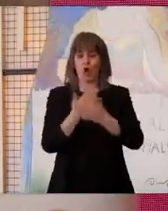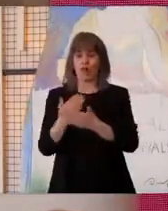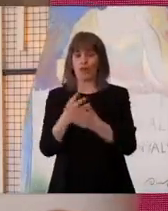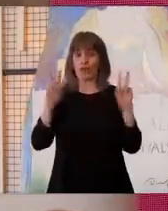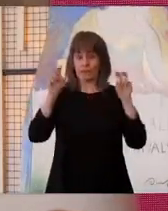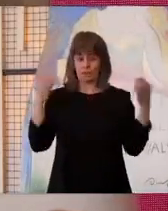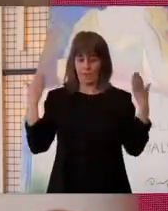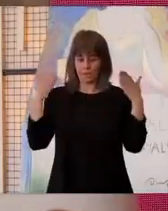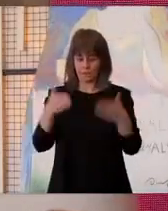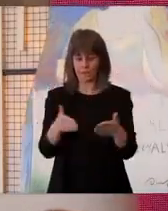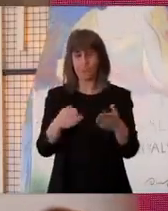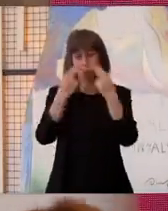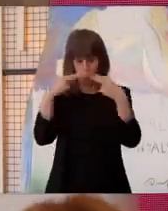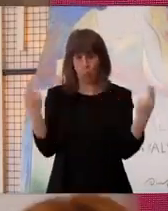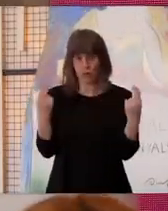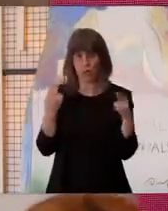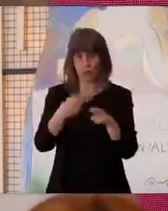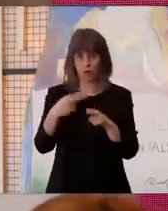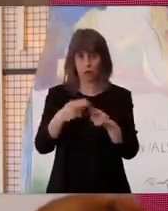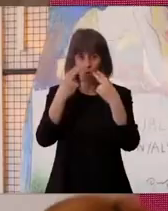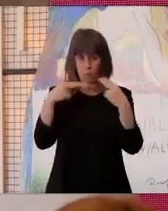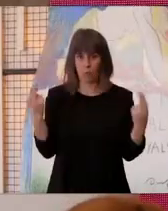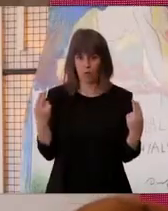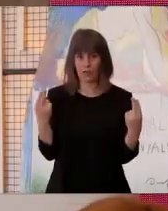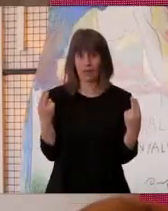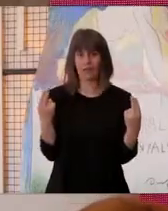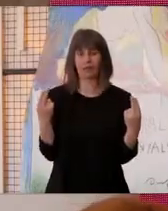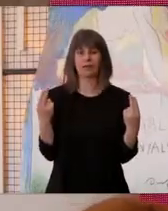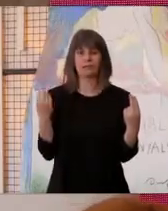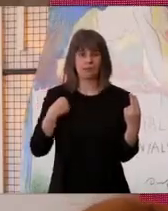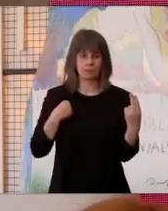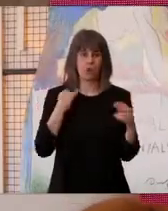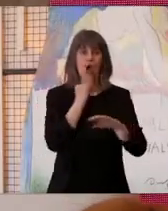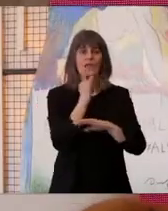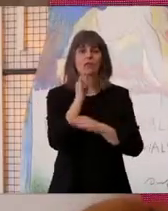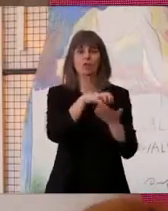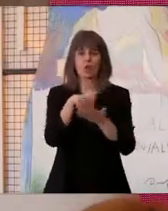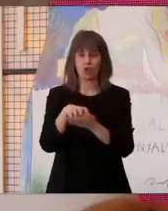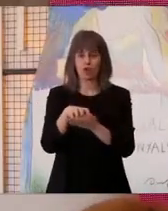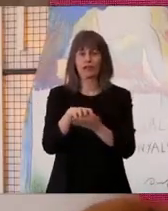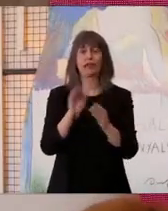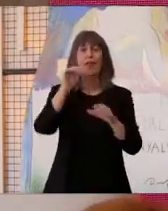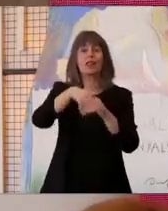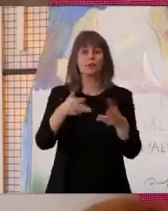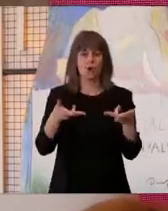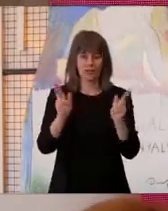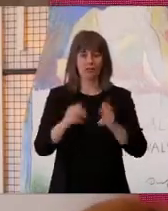sobre las empresas públicas sobre la política sobre las instituciones democráticas Pero